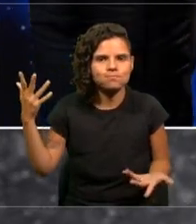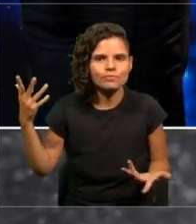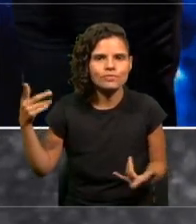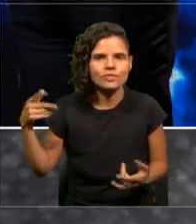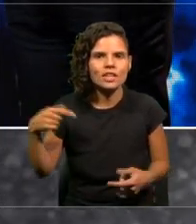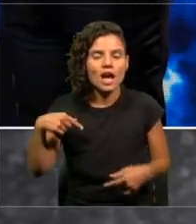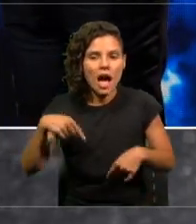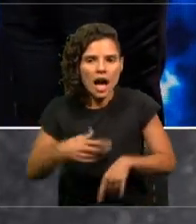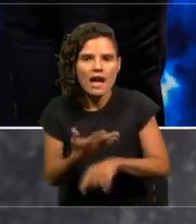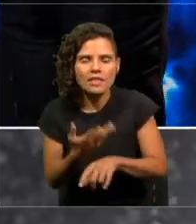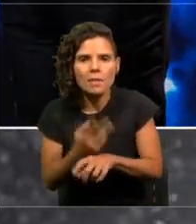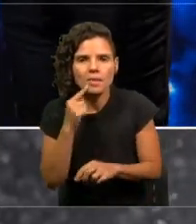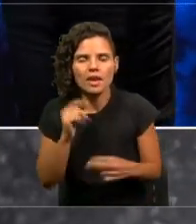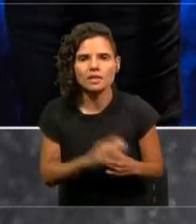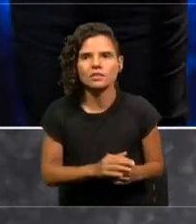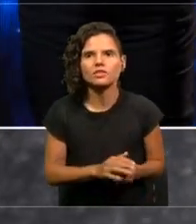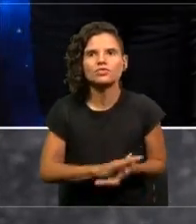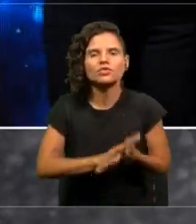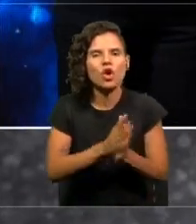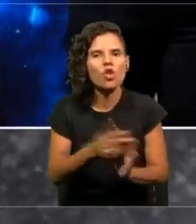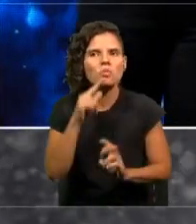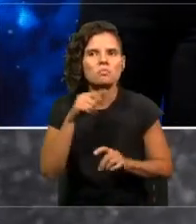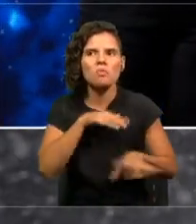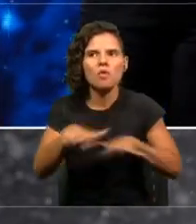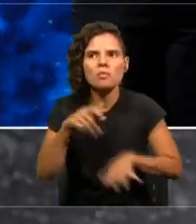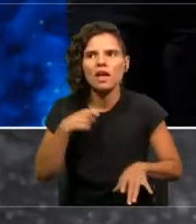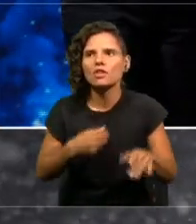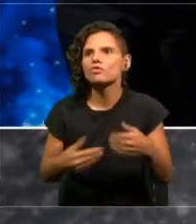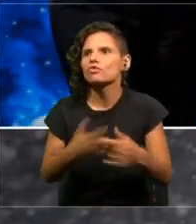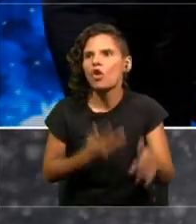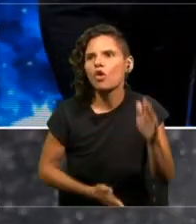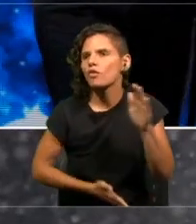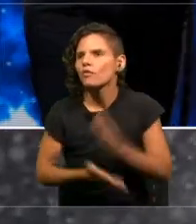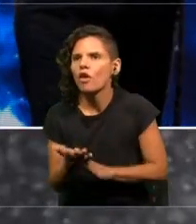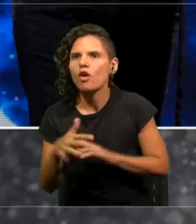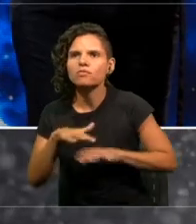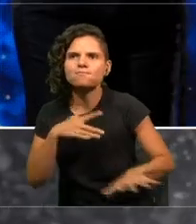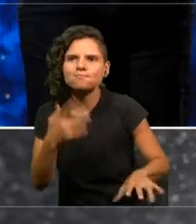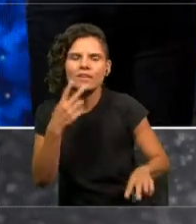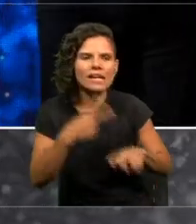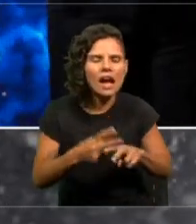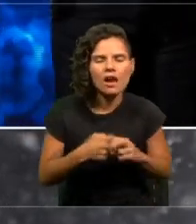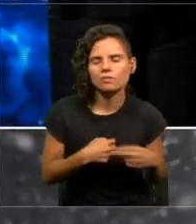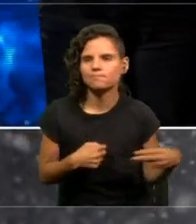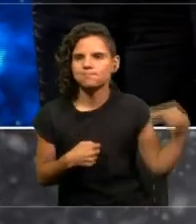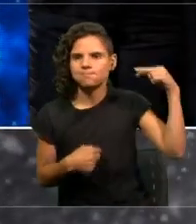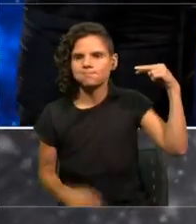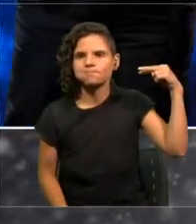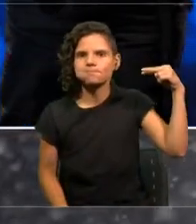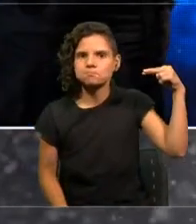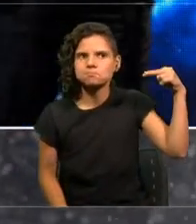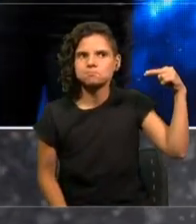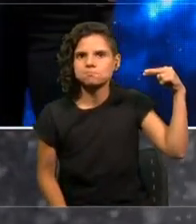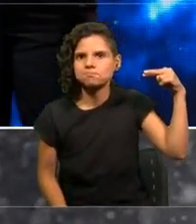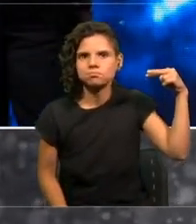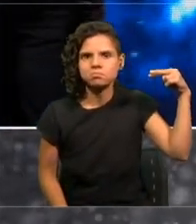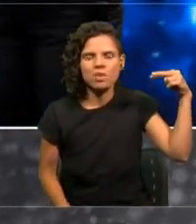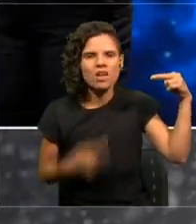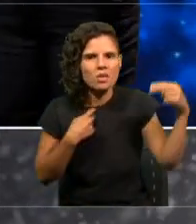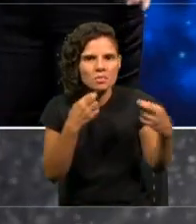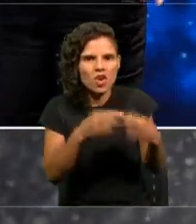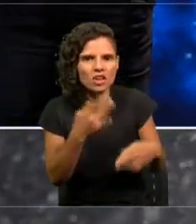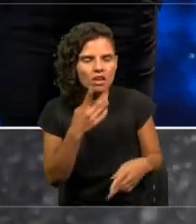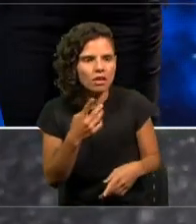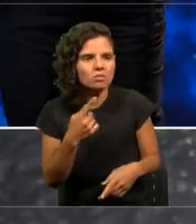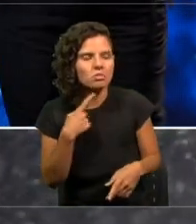vigilancia respecto a todos nuestros movimientos y que lo peor de todo es que nosotros les damos acceso a ellos porque